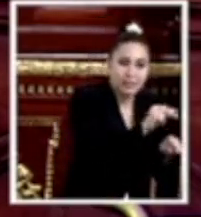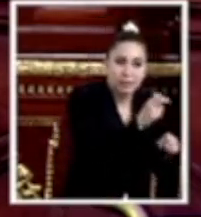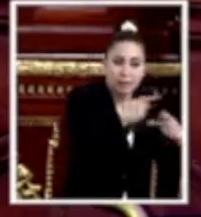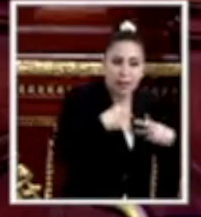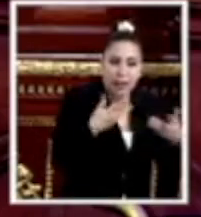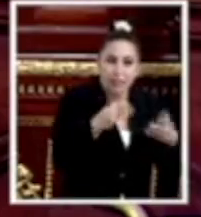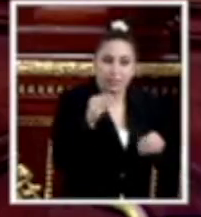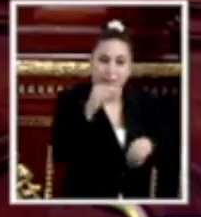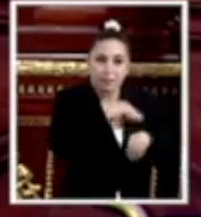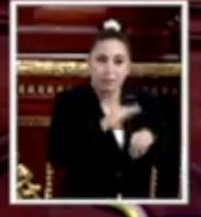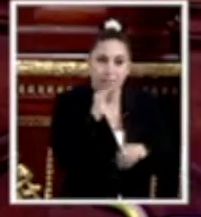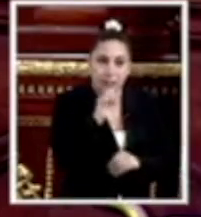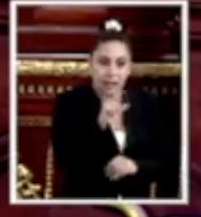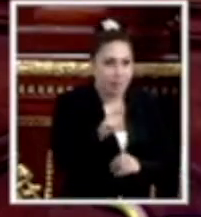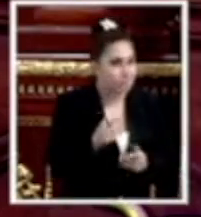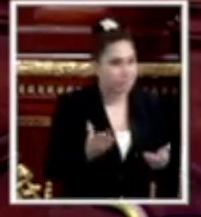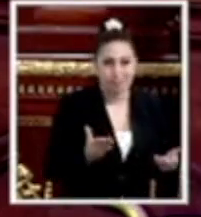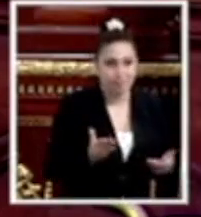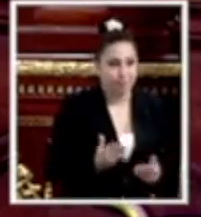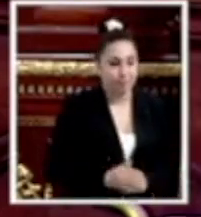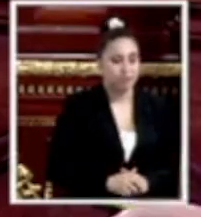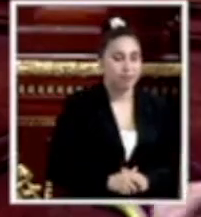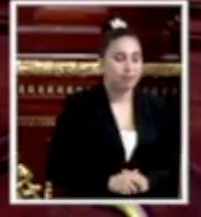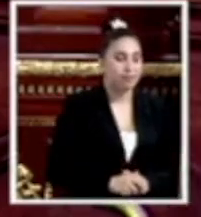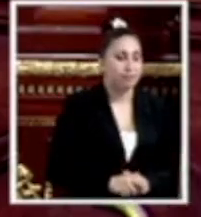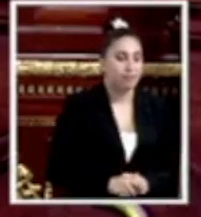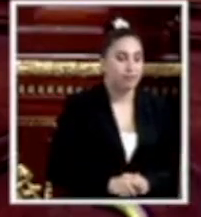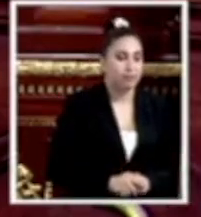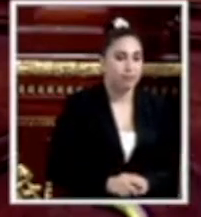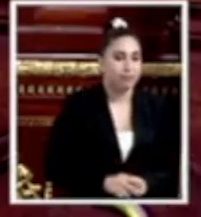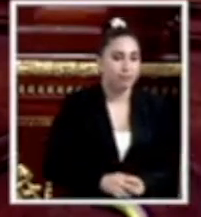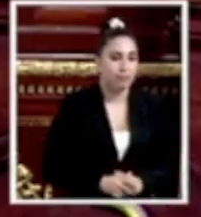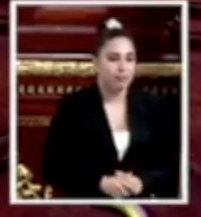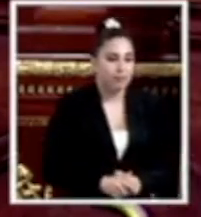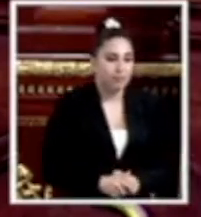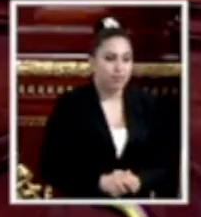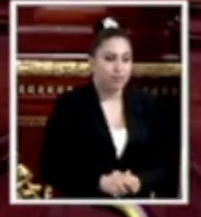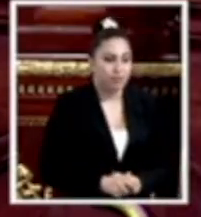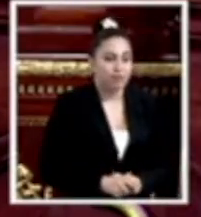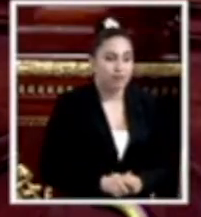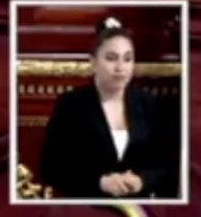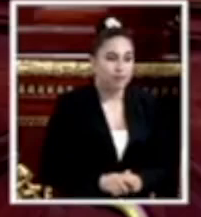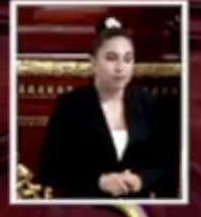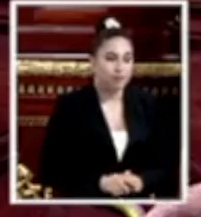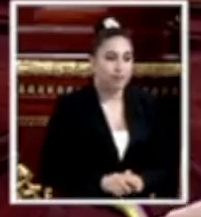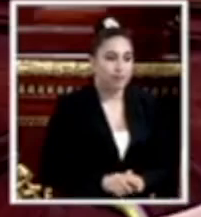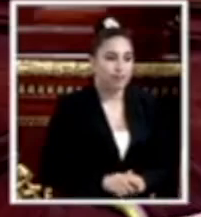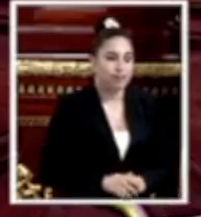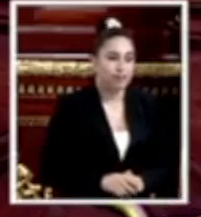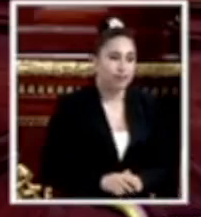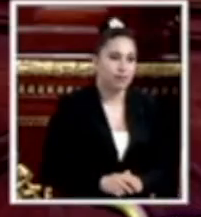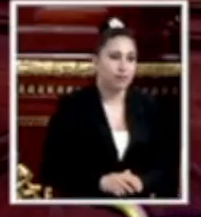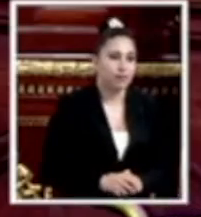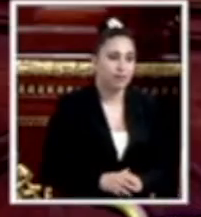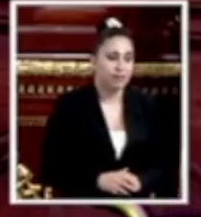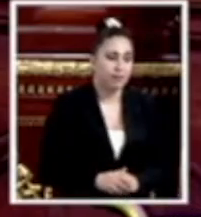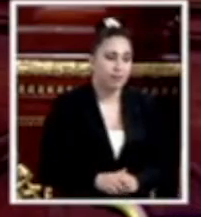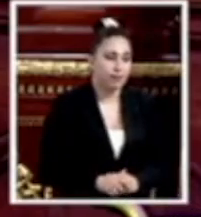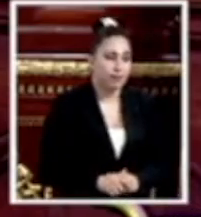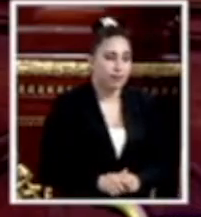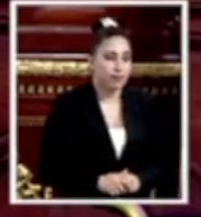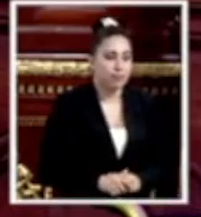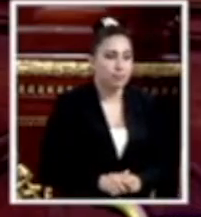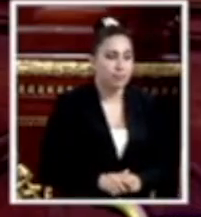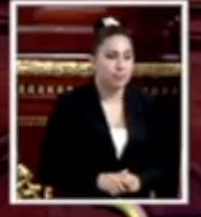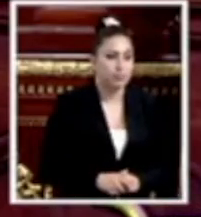cuestión se ha realizado de forma ilícita. Ahora bien, de la propuesta